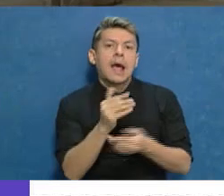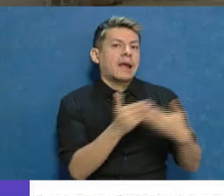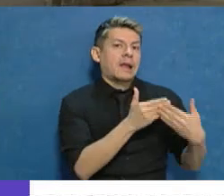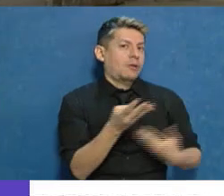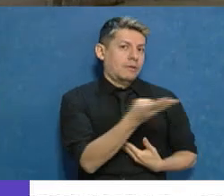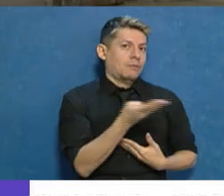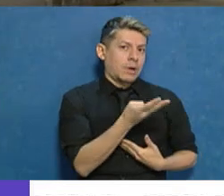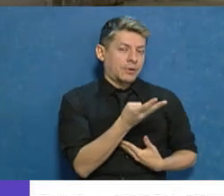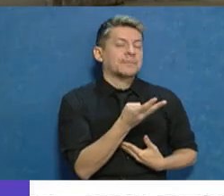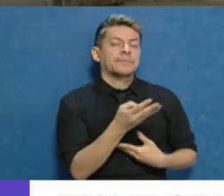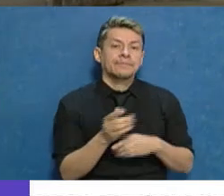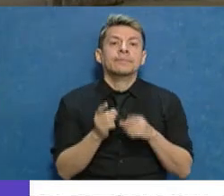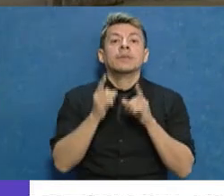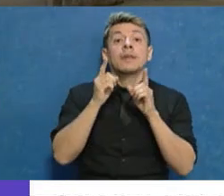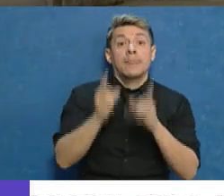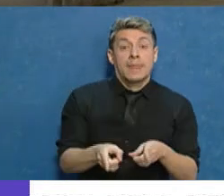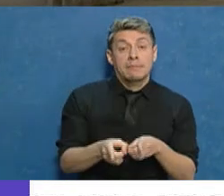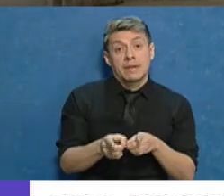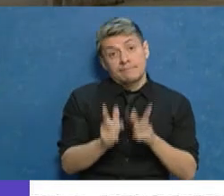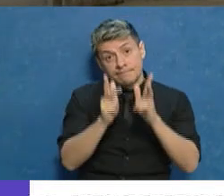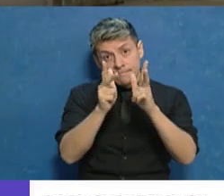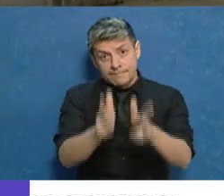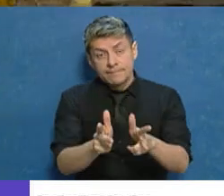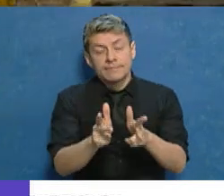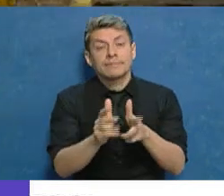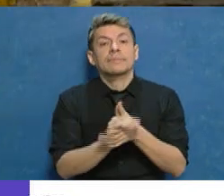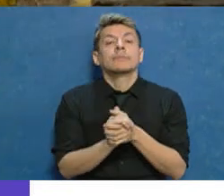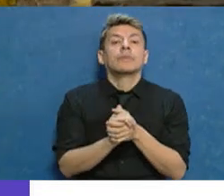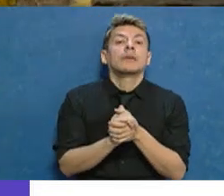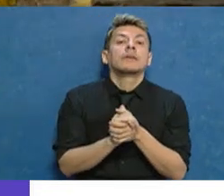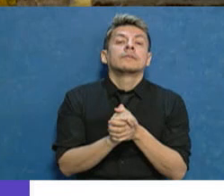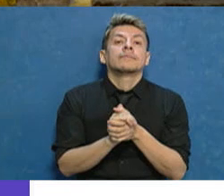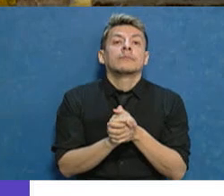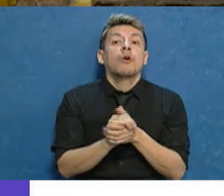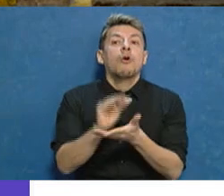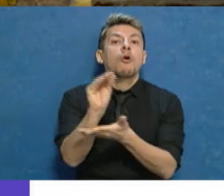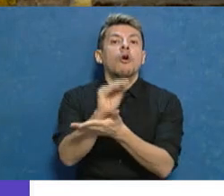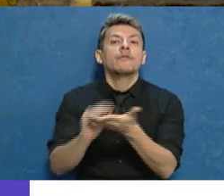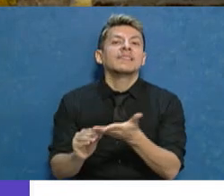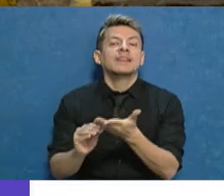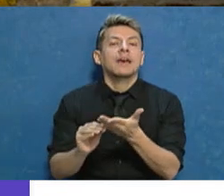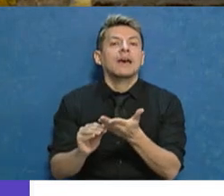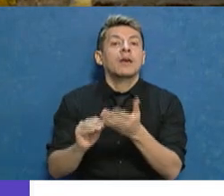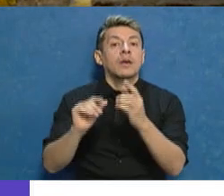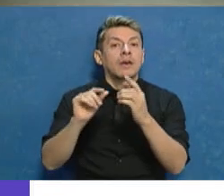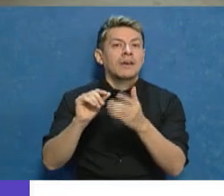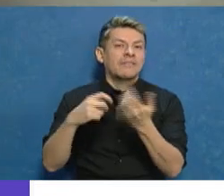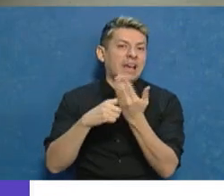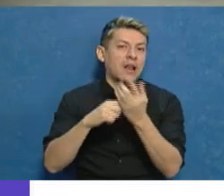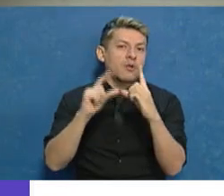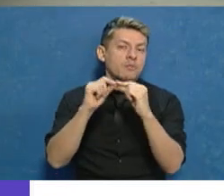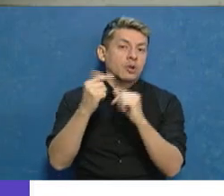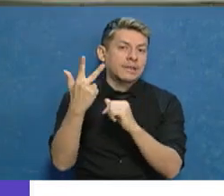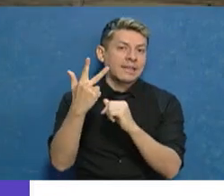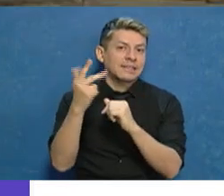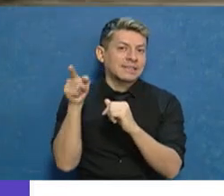También, para que sepan, hemos cerrado la oficina fiscal 3, que es la que funciona